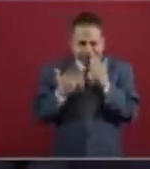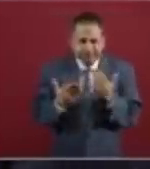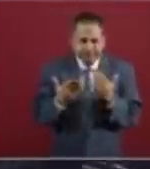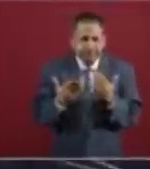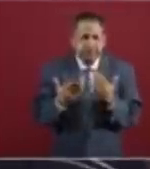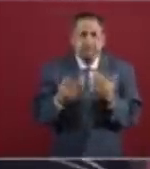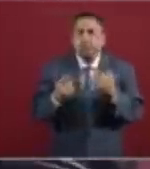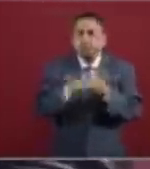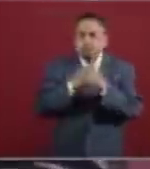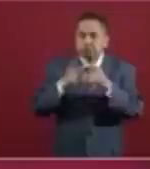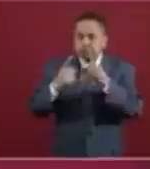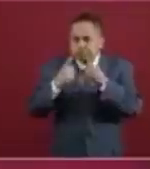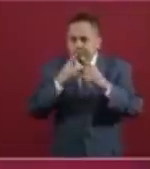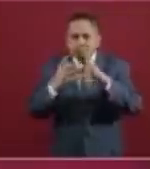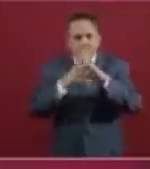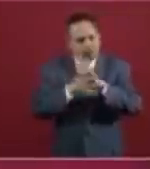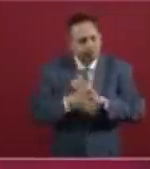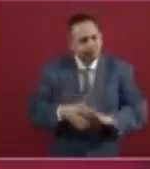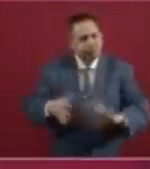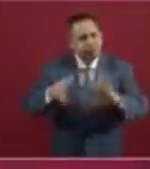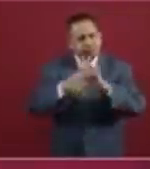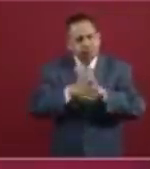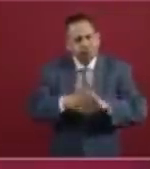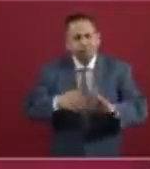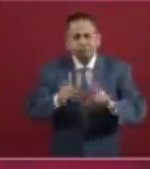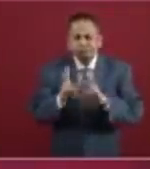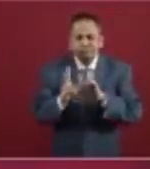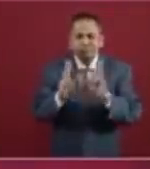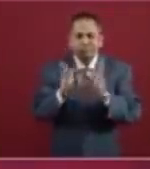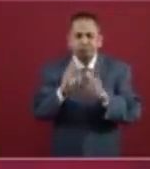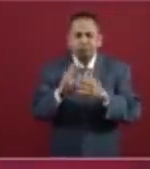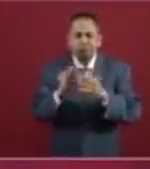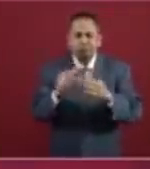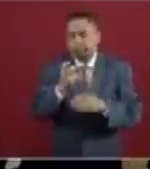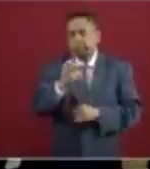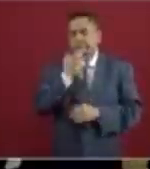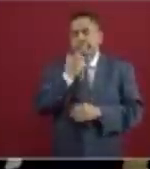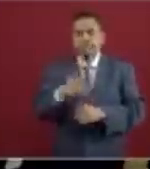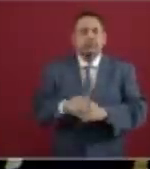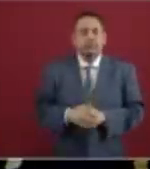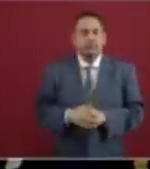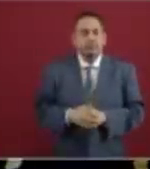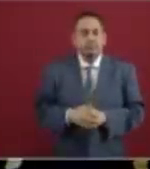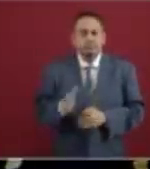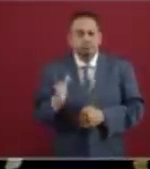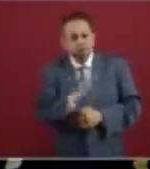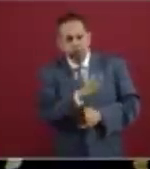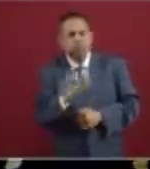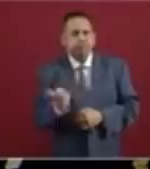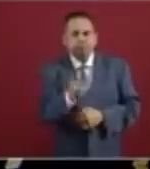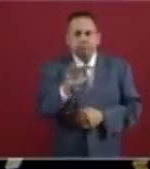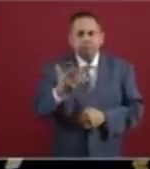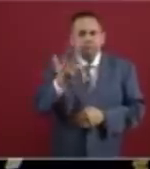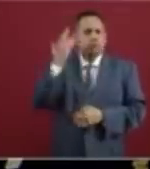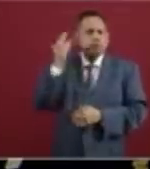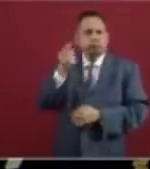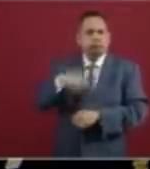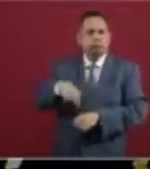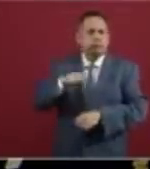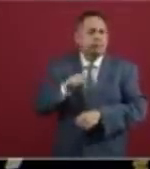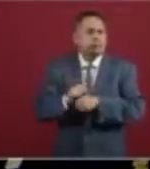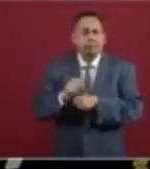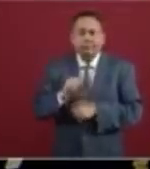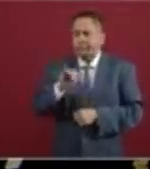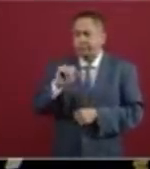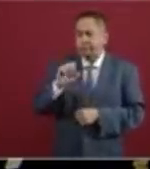convenciendo, persuadiendo, que utilizando la fuerza. Por otra parte, me gustaría preguntarle, la semana pasada Isabel Miranda de